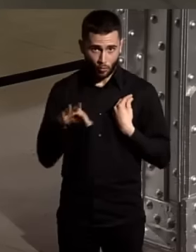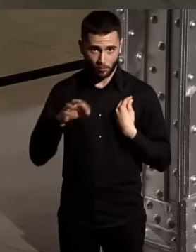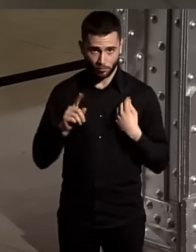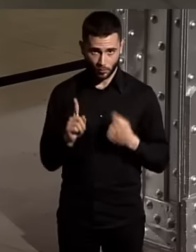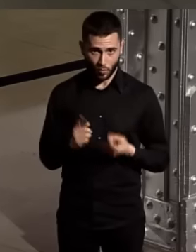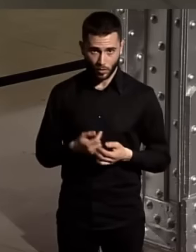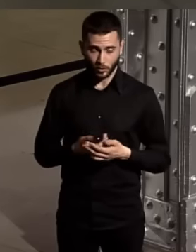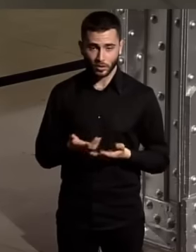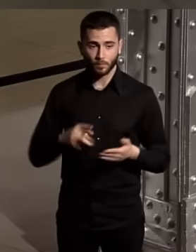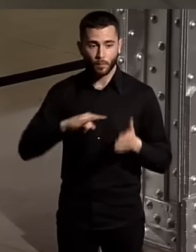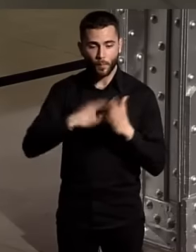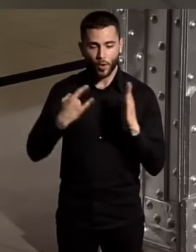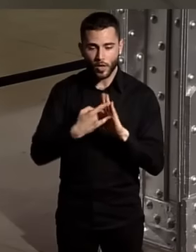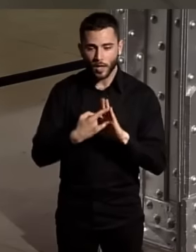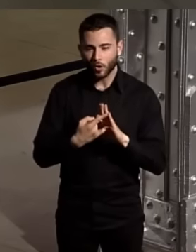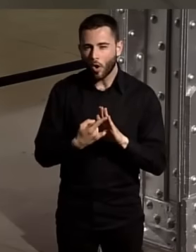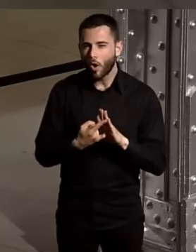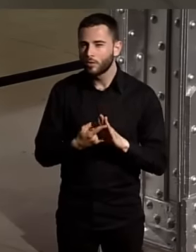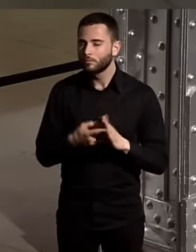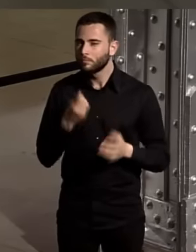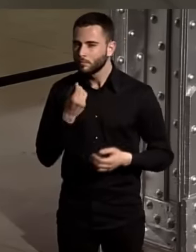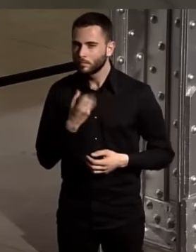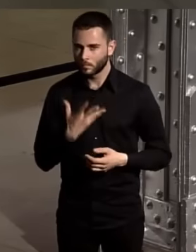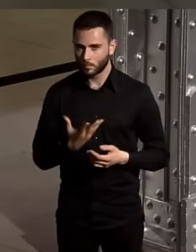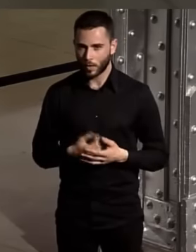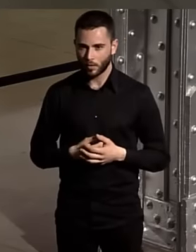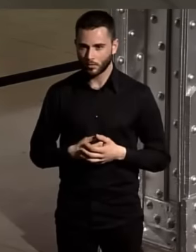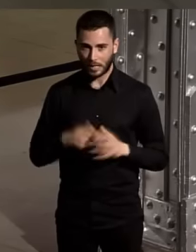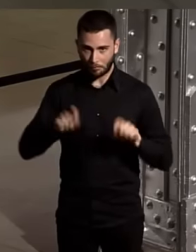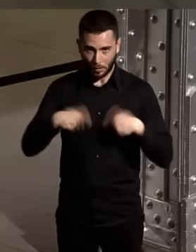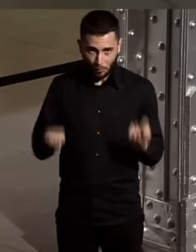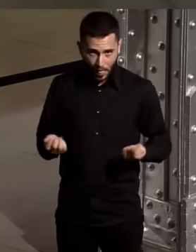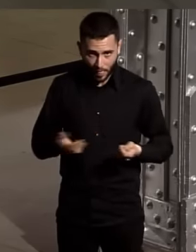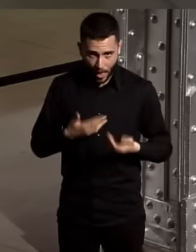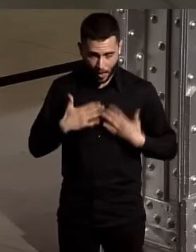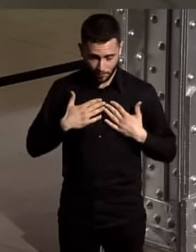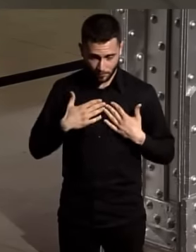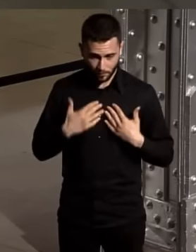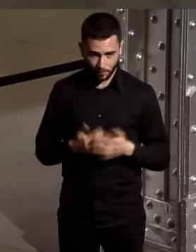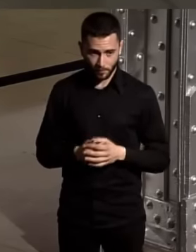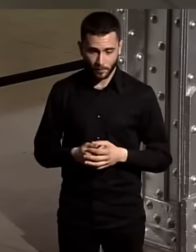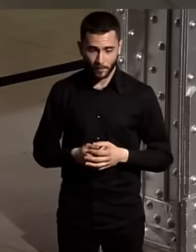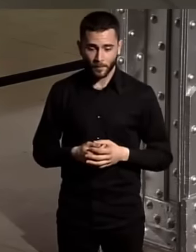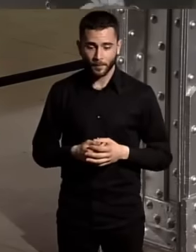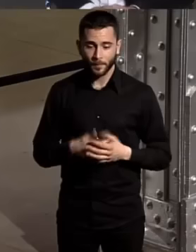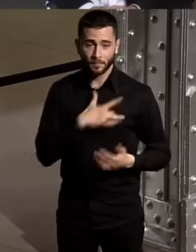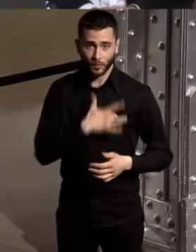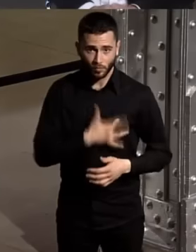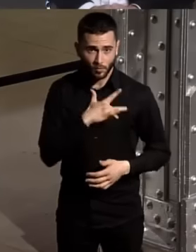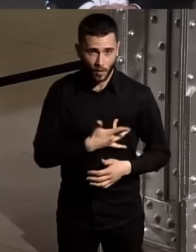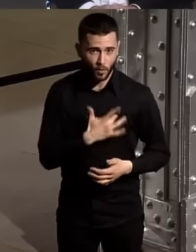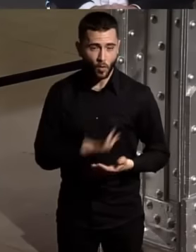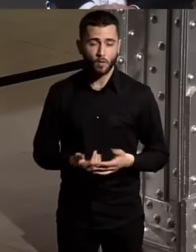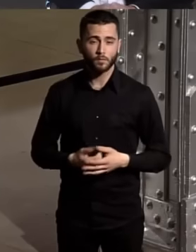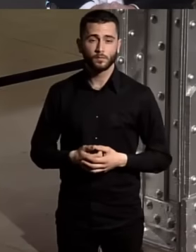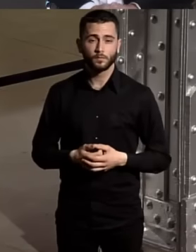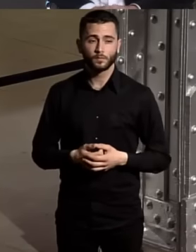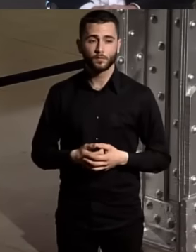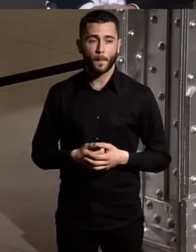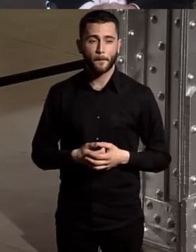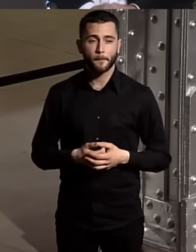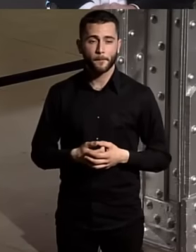otros proyectos románticos dentro de mi naturaleza romántica que